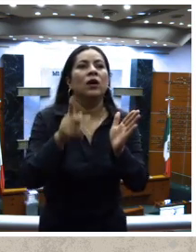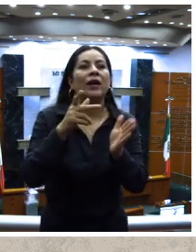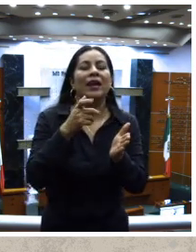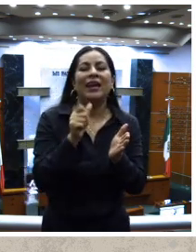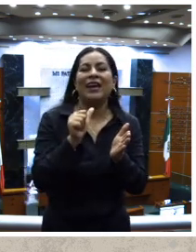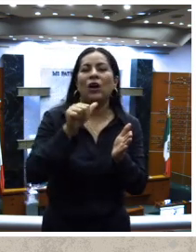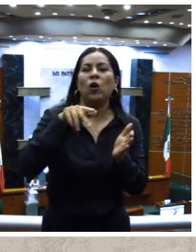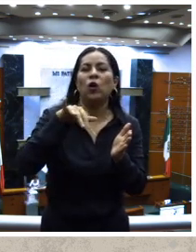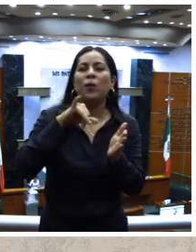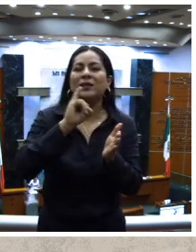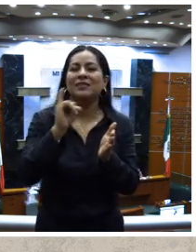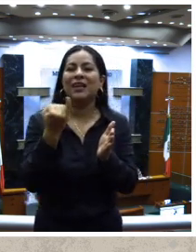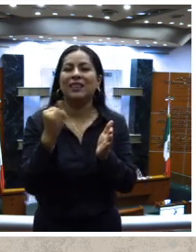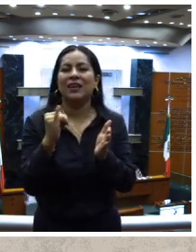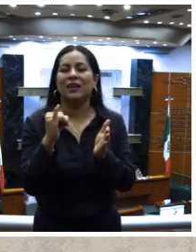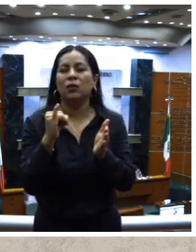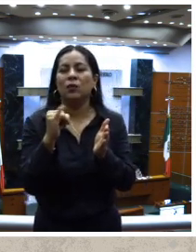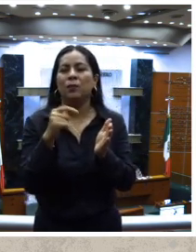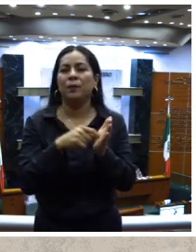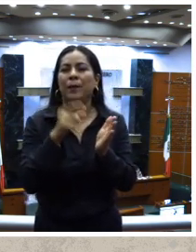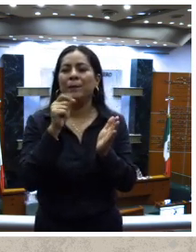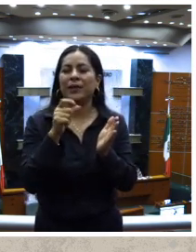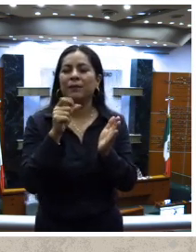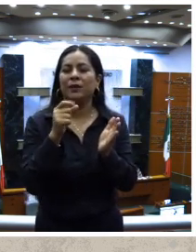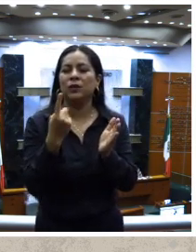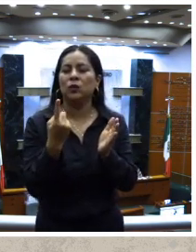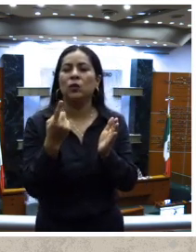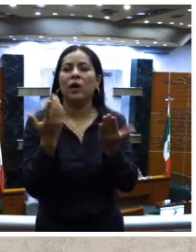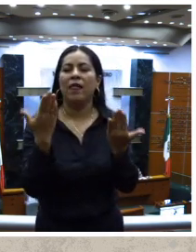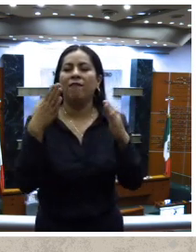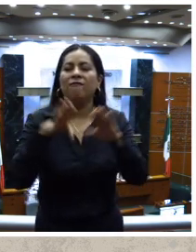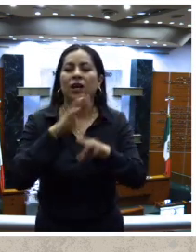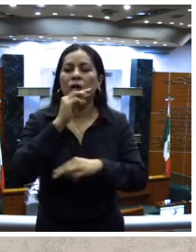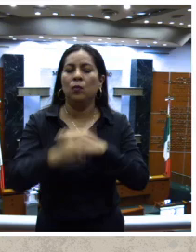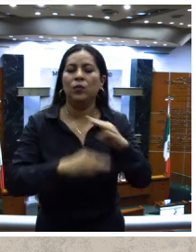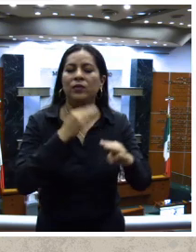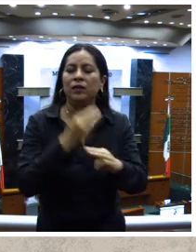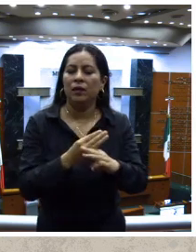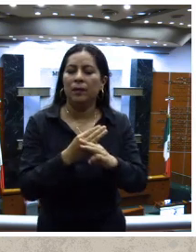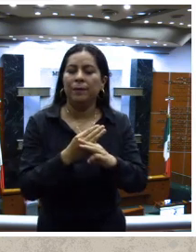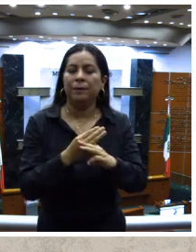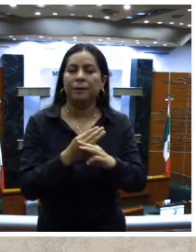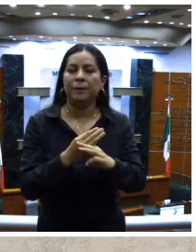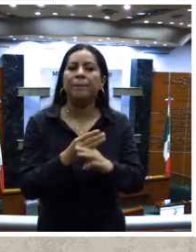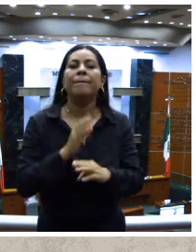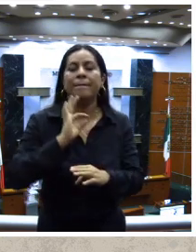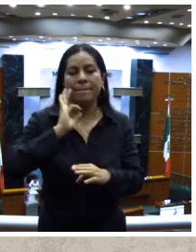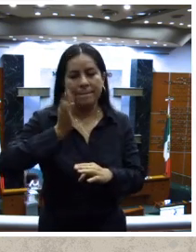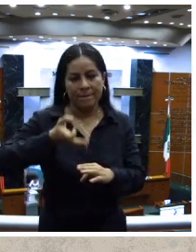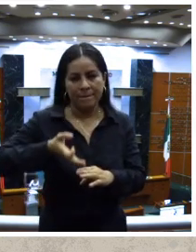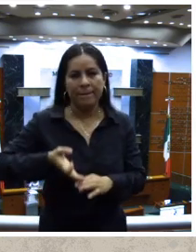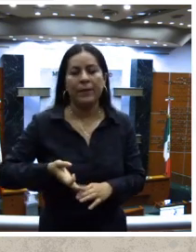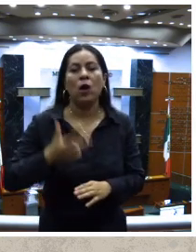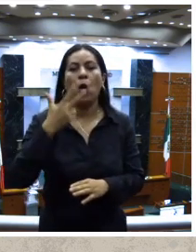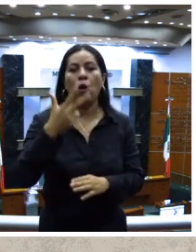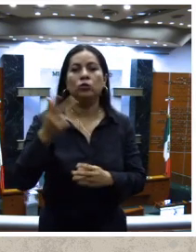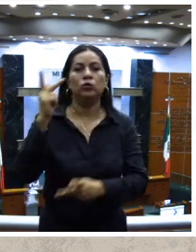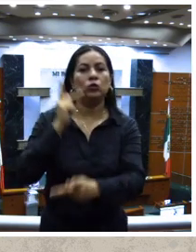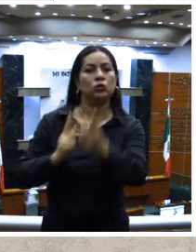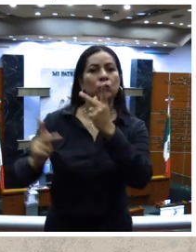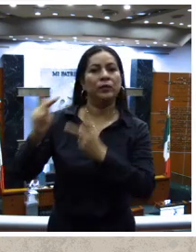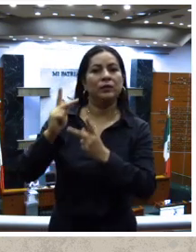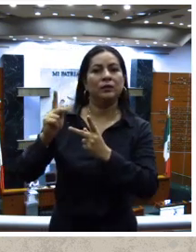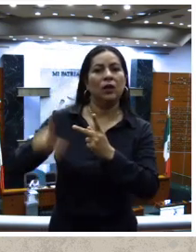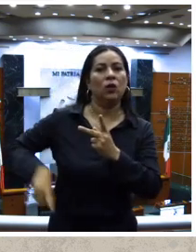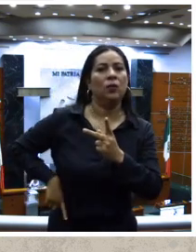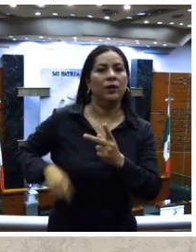de junio del 2021, el Banco Mundial ha aprobado 8 préstamos al gobierno